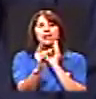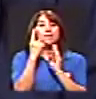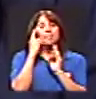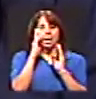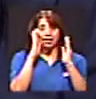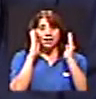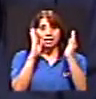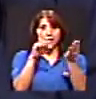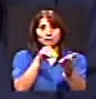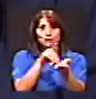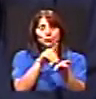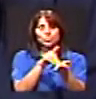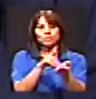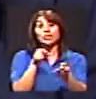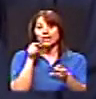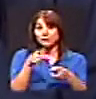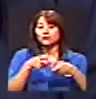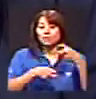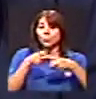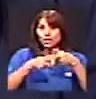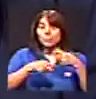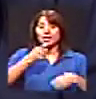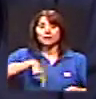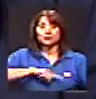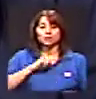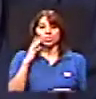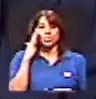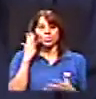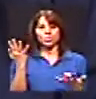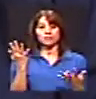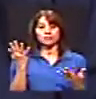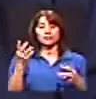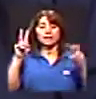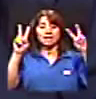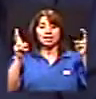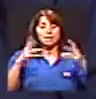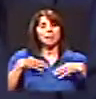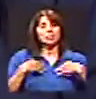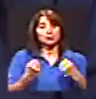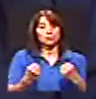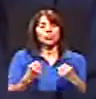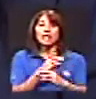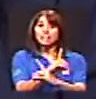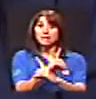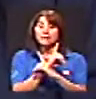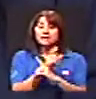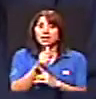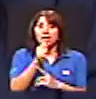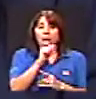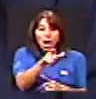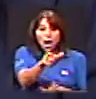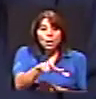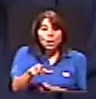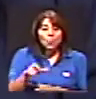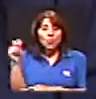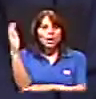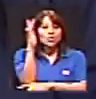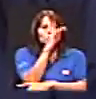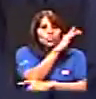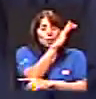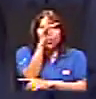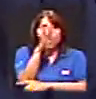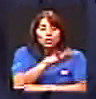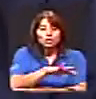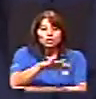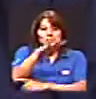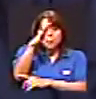problemas que más obviamente nos preocupa, el tema de la salud, la defensa del agua, la defensa de los bosques, de la parte